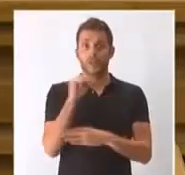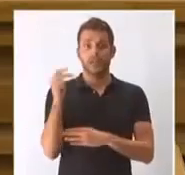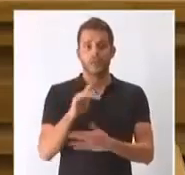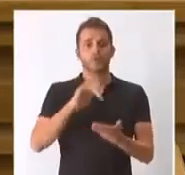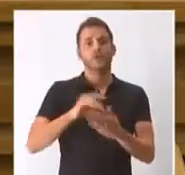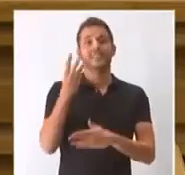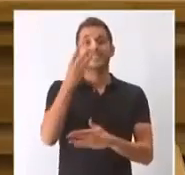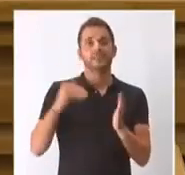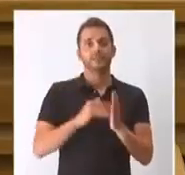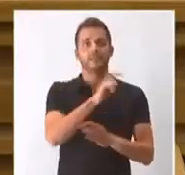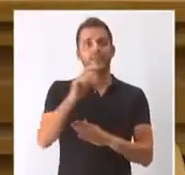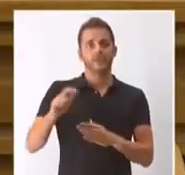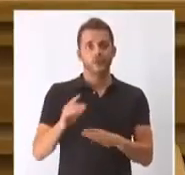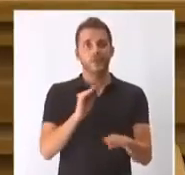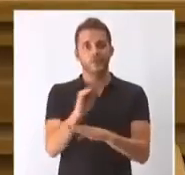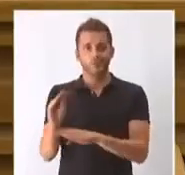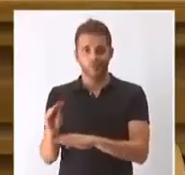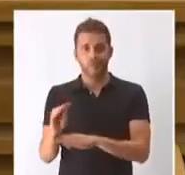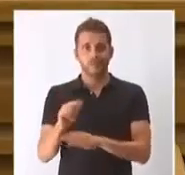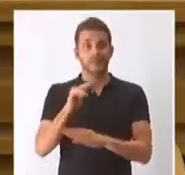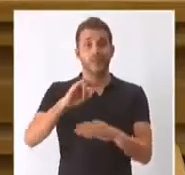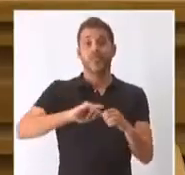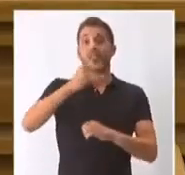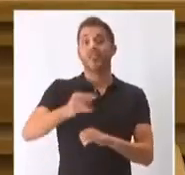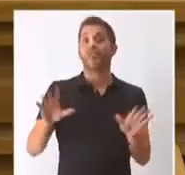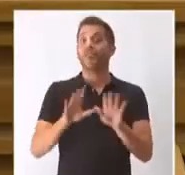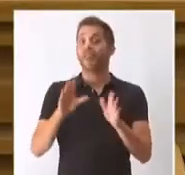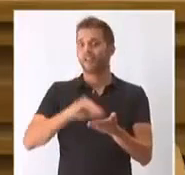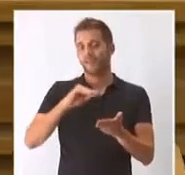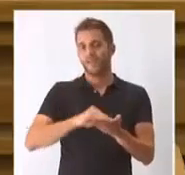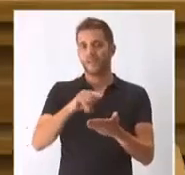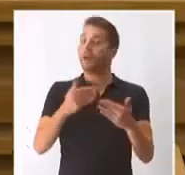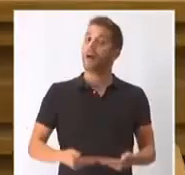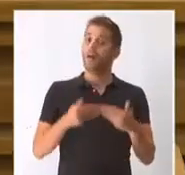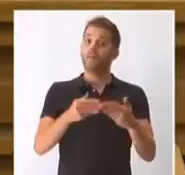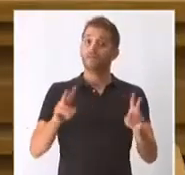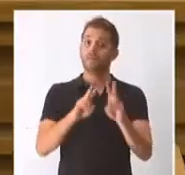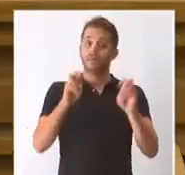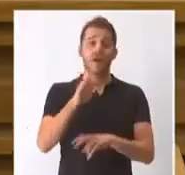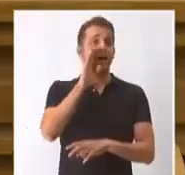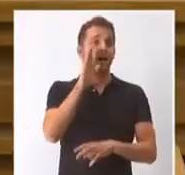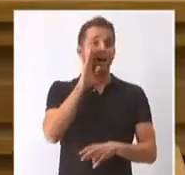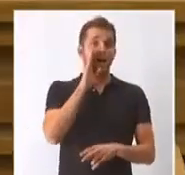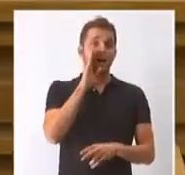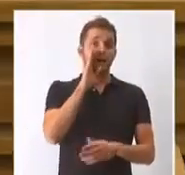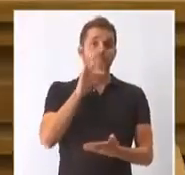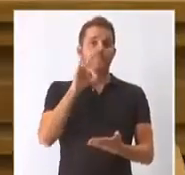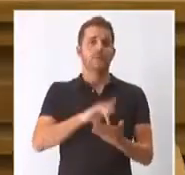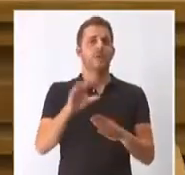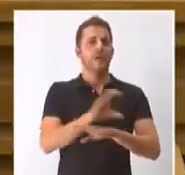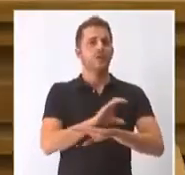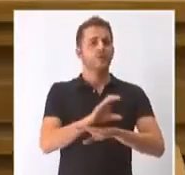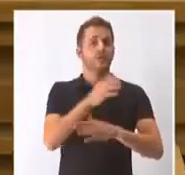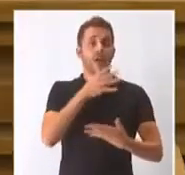beneficiarios hemos multiplicado por diez sin ir más lejos las ayudas en esta materia a las que teníamos cuando el consejero